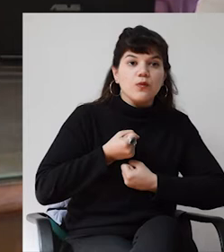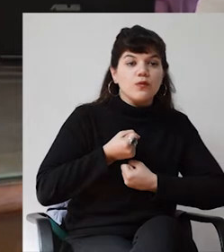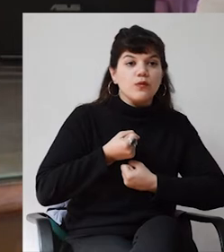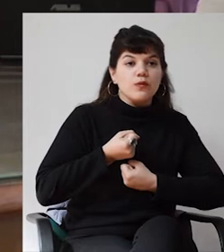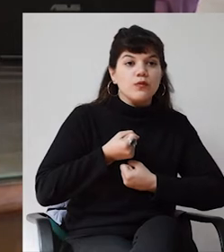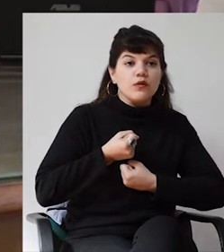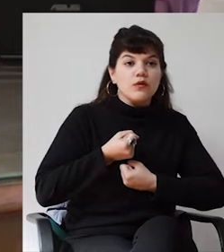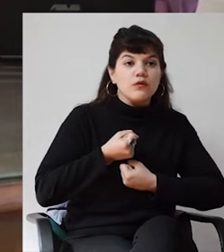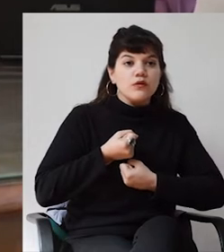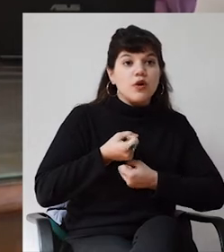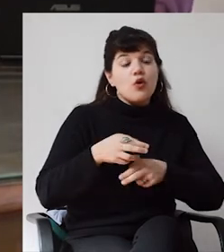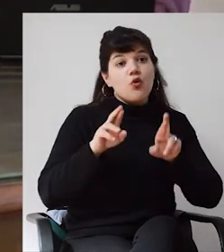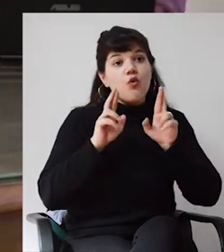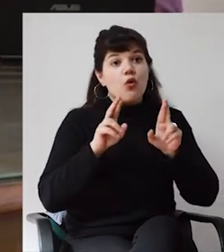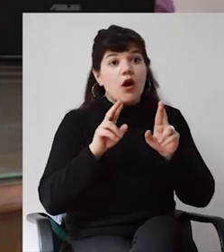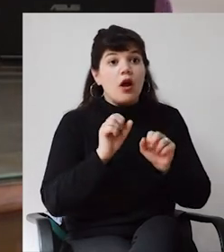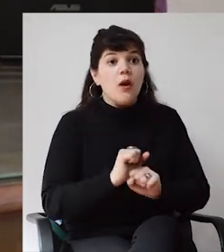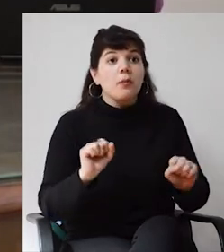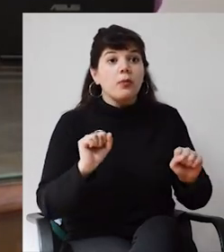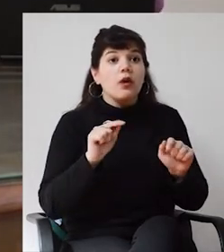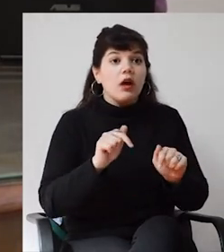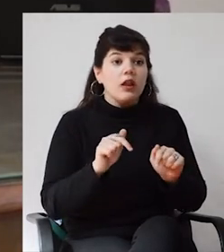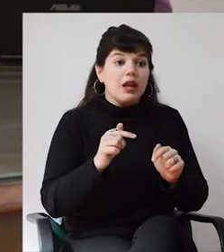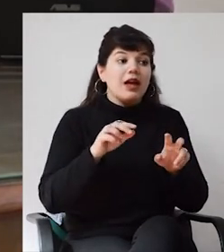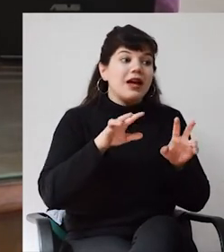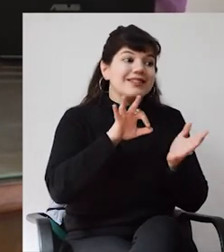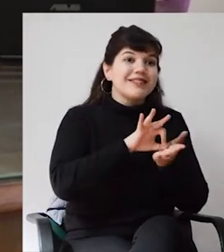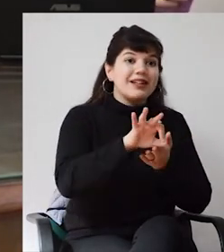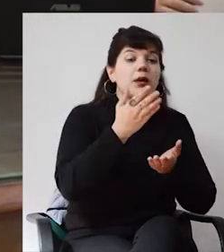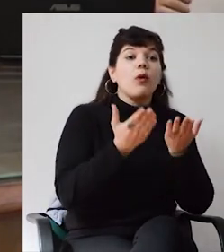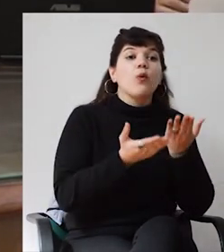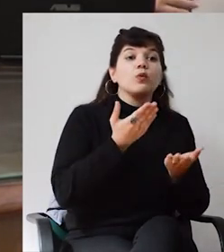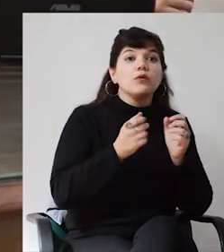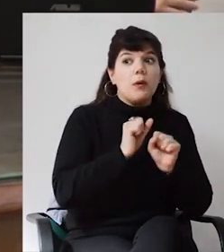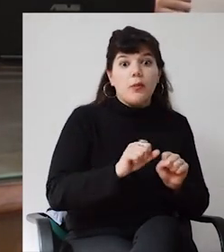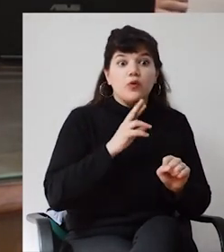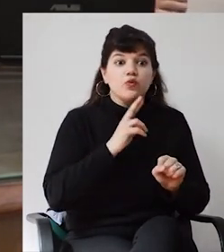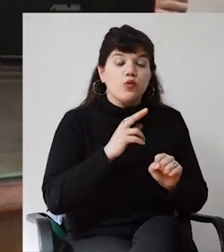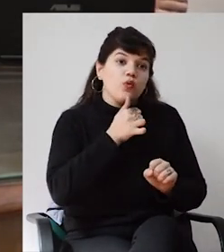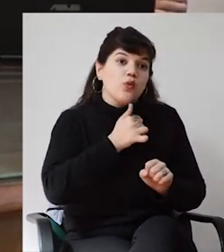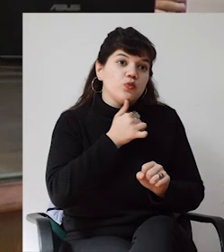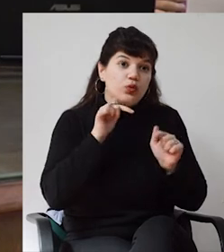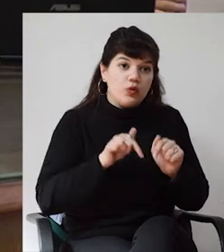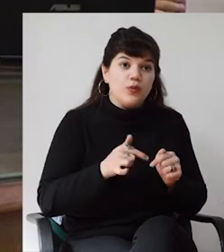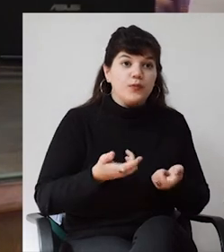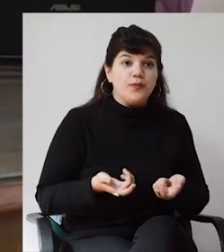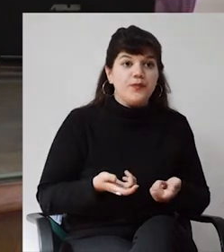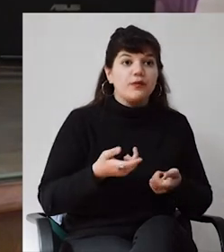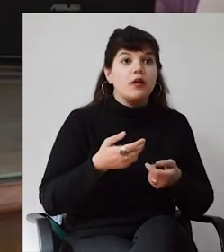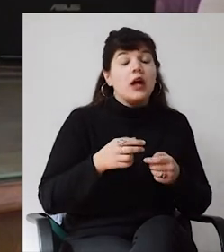las ayudas y que ojalá que podamos tener, que el sistema de justicia pueda encontrar una resolución para esto,